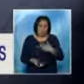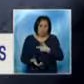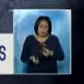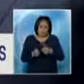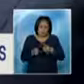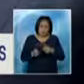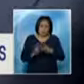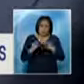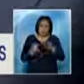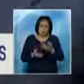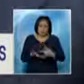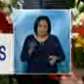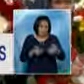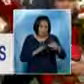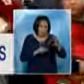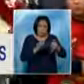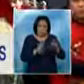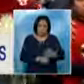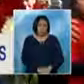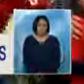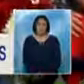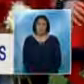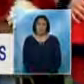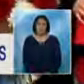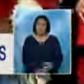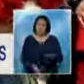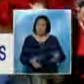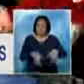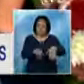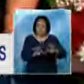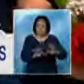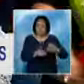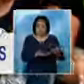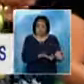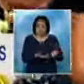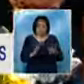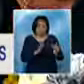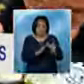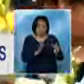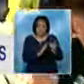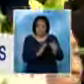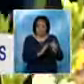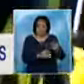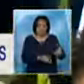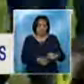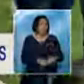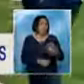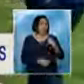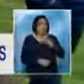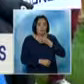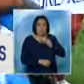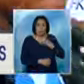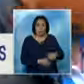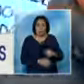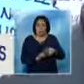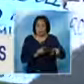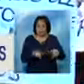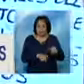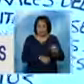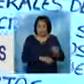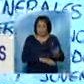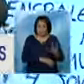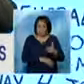las familias, que sea justicia. El cortejo fúnebre partió de la casa de sus abuelos ubicada en la tercera etapa de la zona de Tahuantinsuyo, rumbo